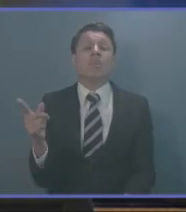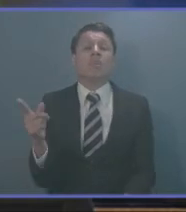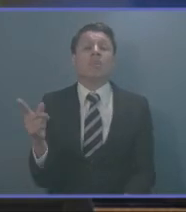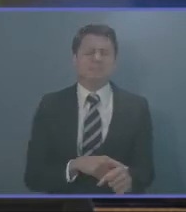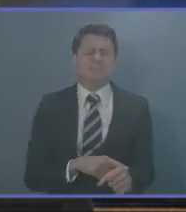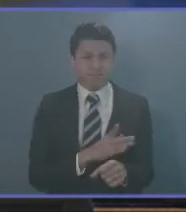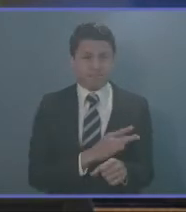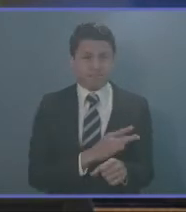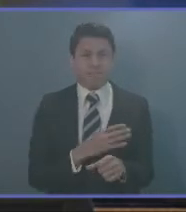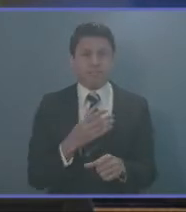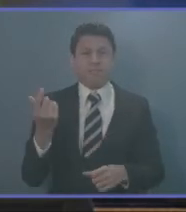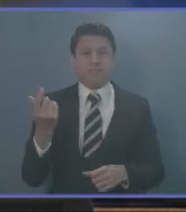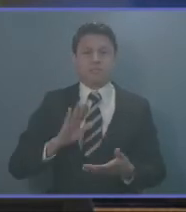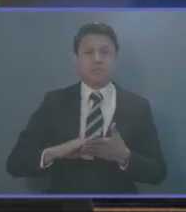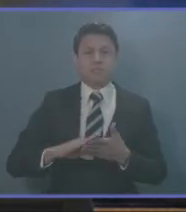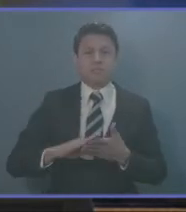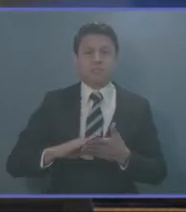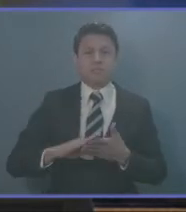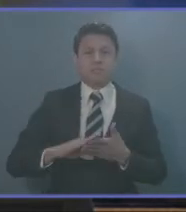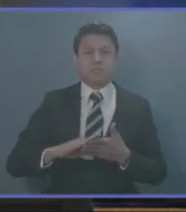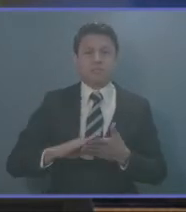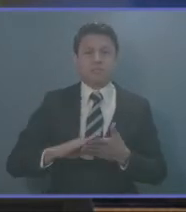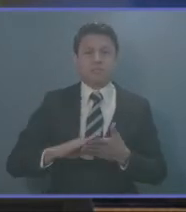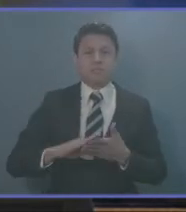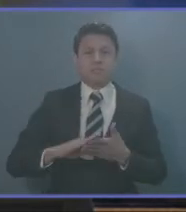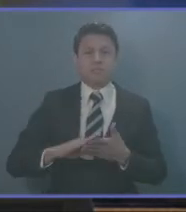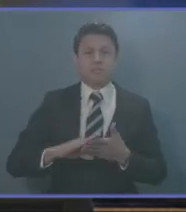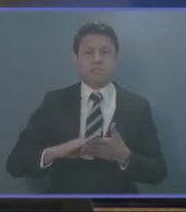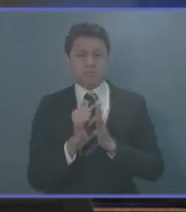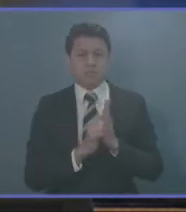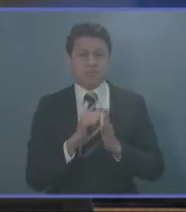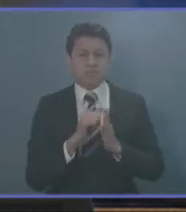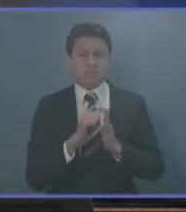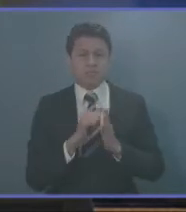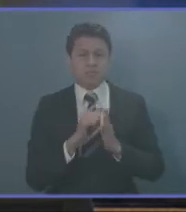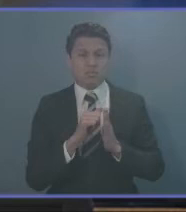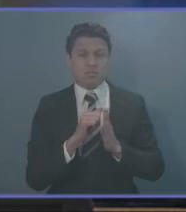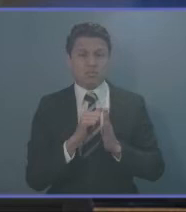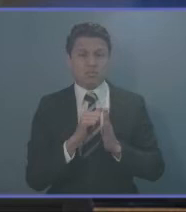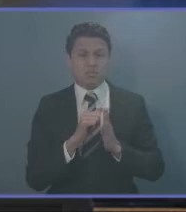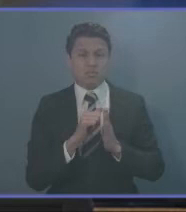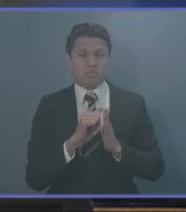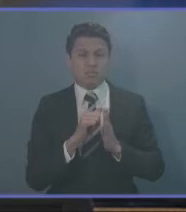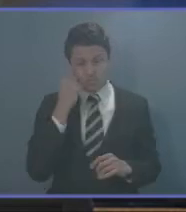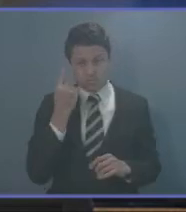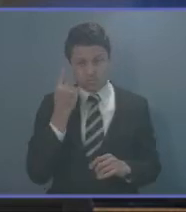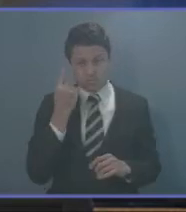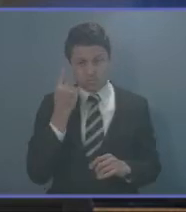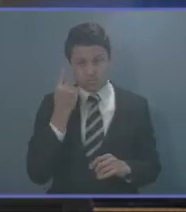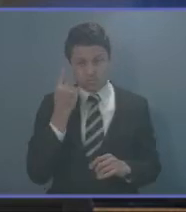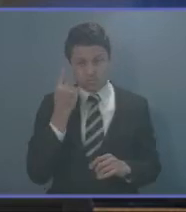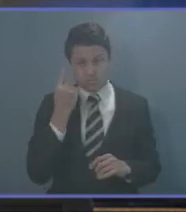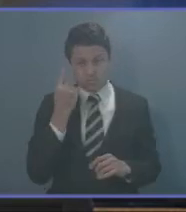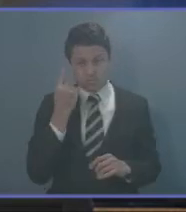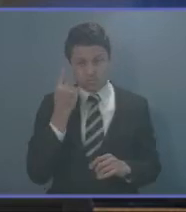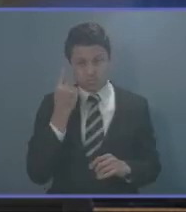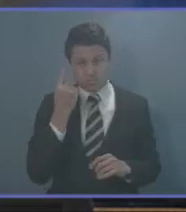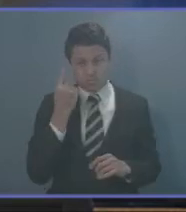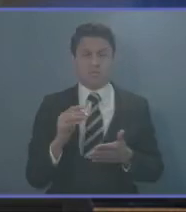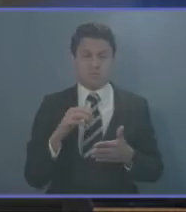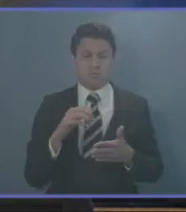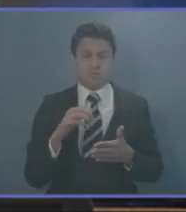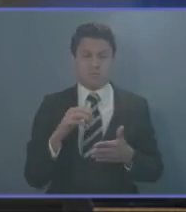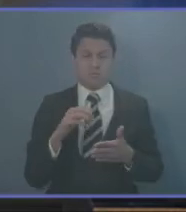otras regulaciones. Efectos de la mora, artículo 39. Se entenderá que el sujeto pasivo cae en mora en el pago del